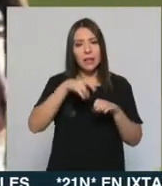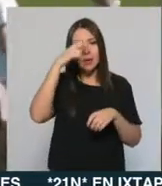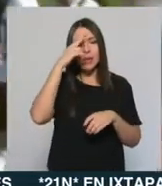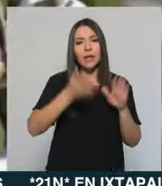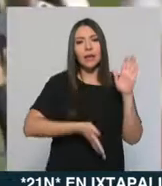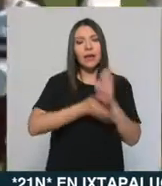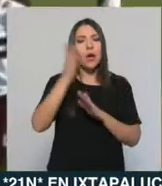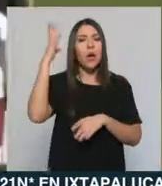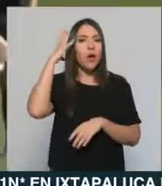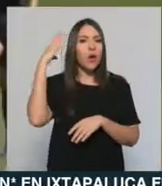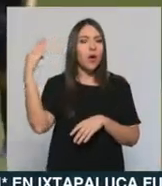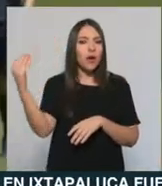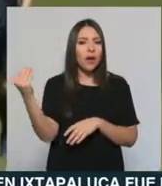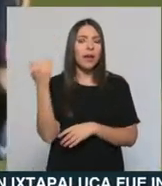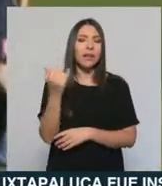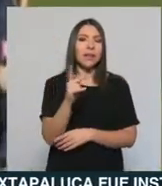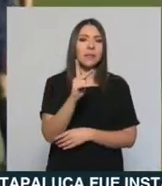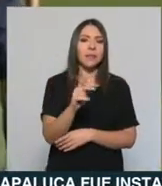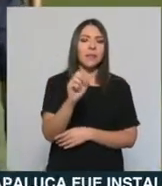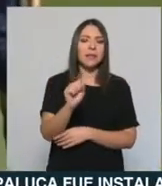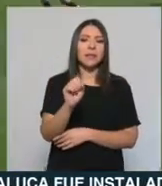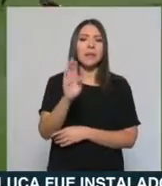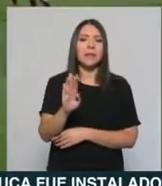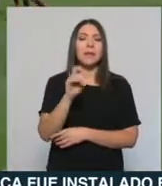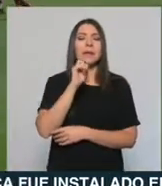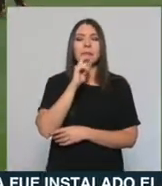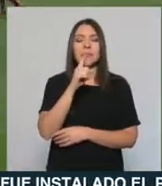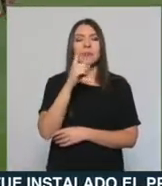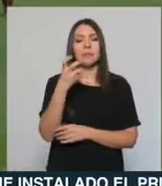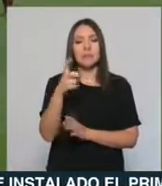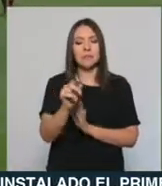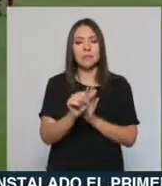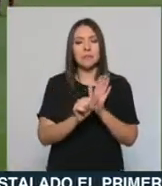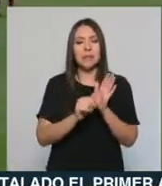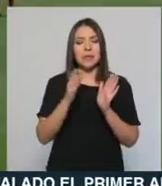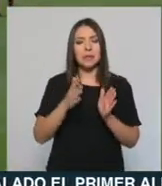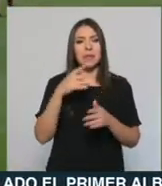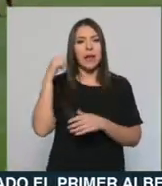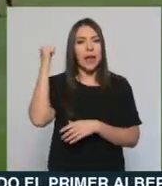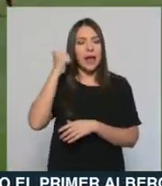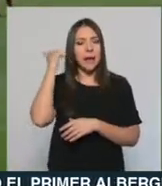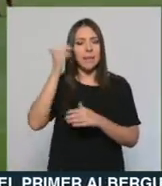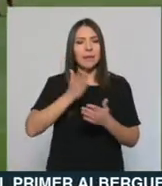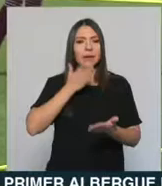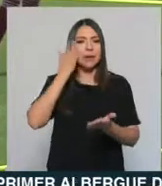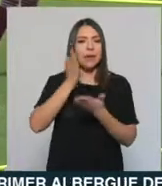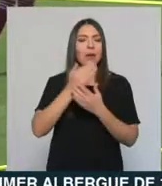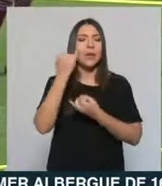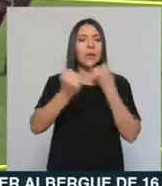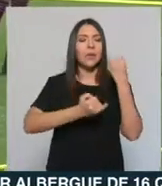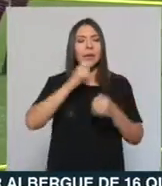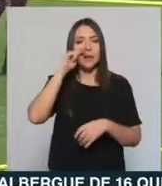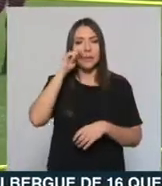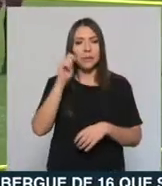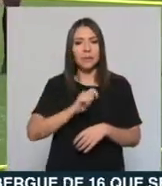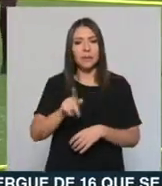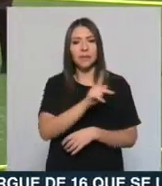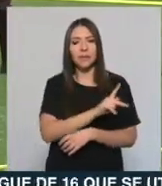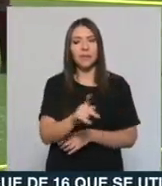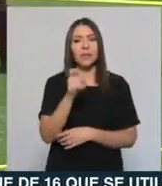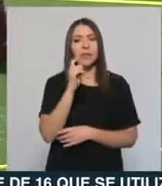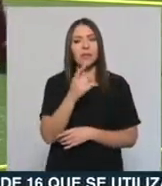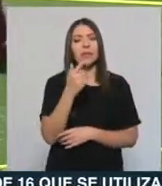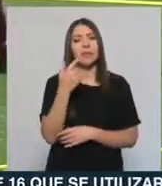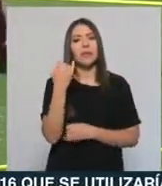de abril y al PSV Eindhoven el 12 del mismo mes. La convocatoria tricolor está compuesta por 12 elementos de la Liga MX y 8 que militan